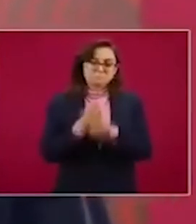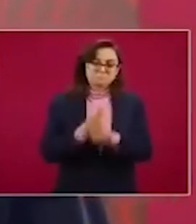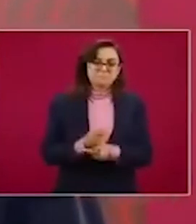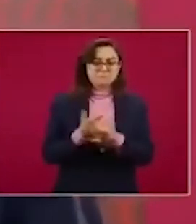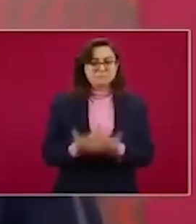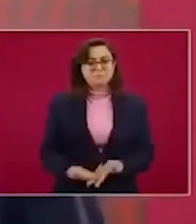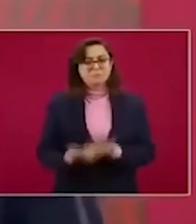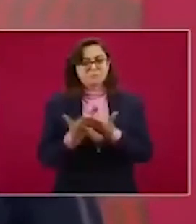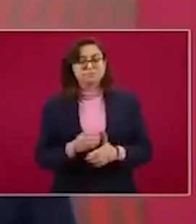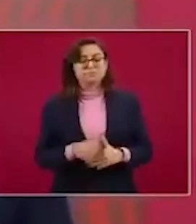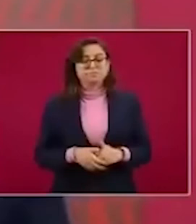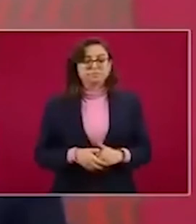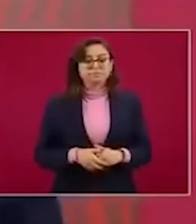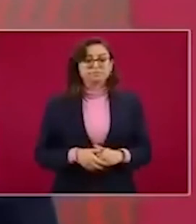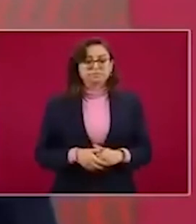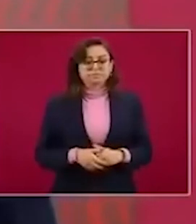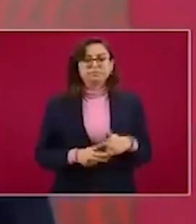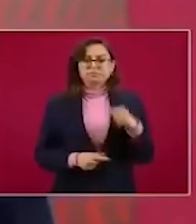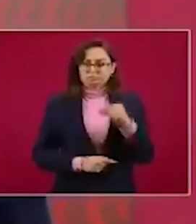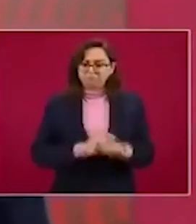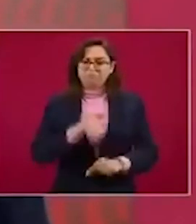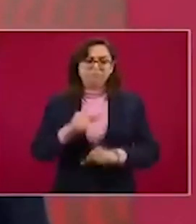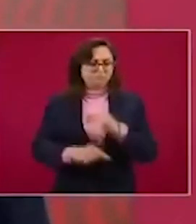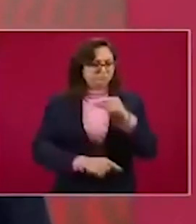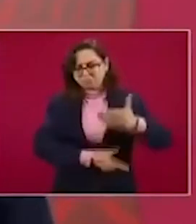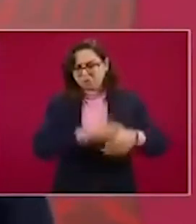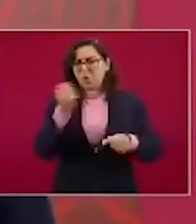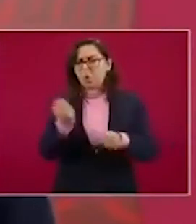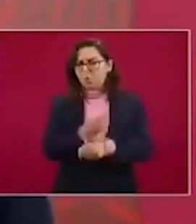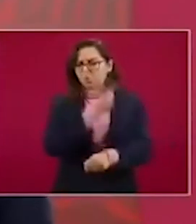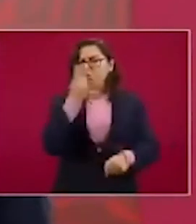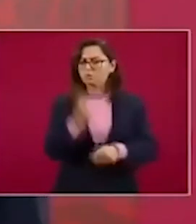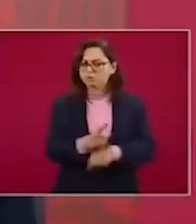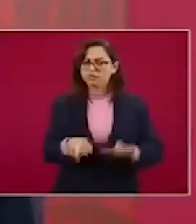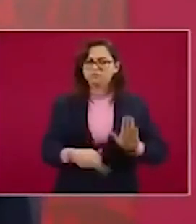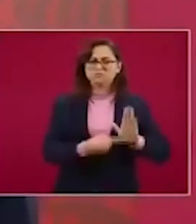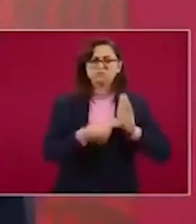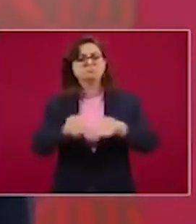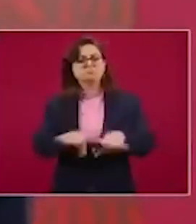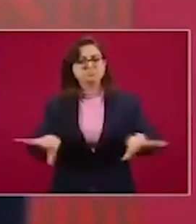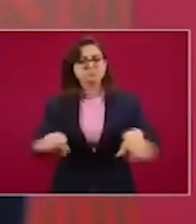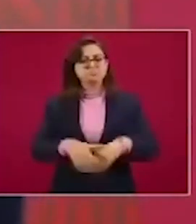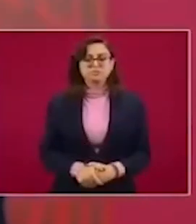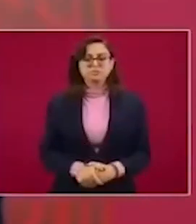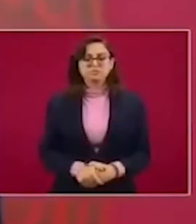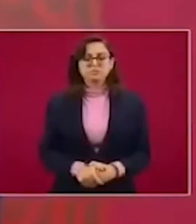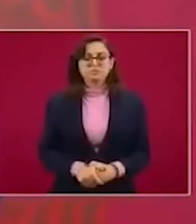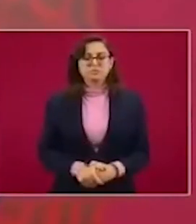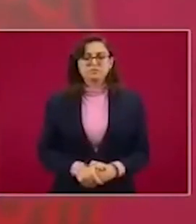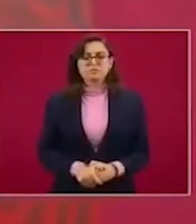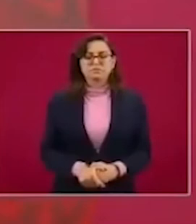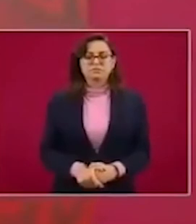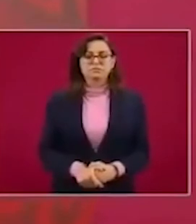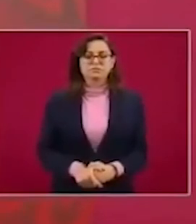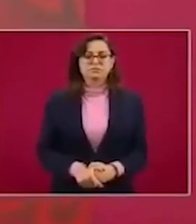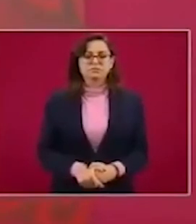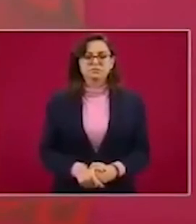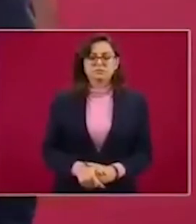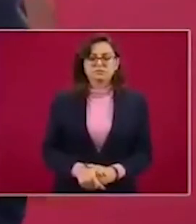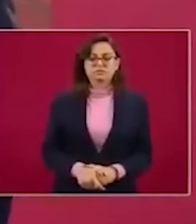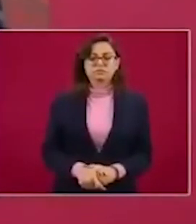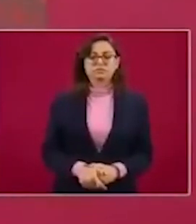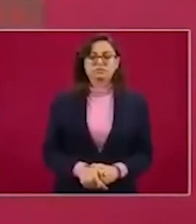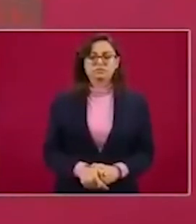y volver oportunidad para ir conociendo todo el proceso como se vaya presentando pero por qué tenerle confianza